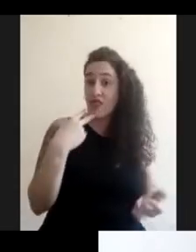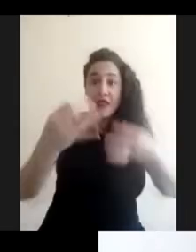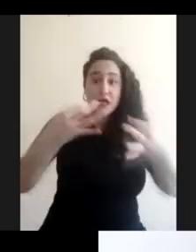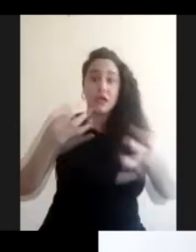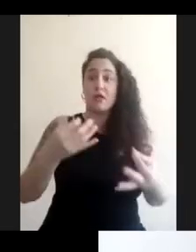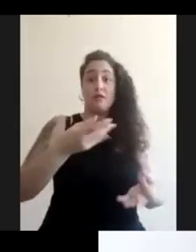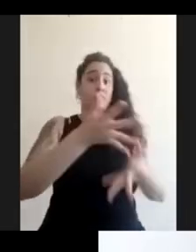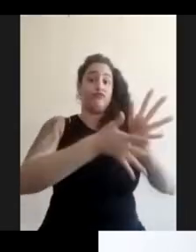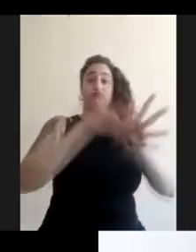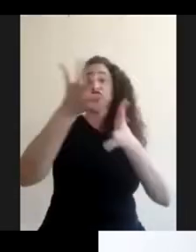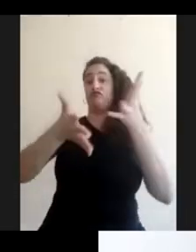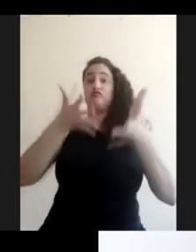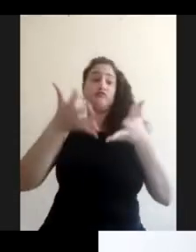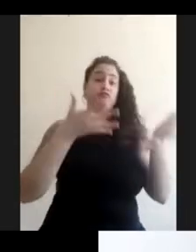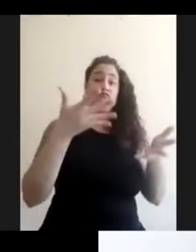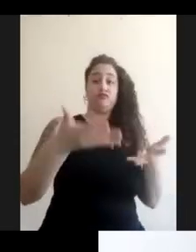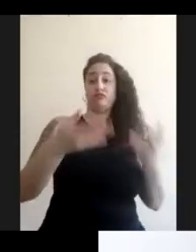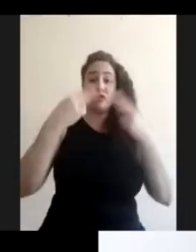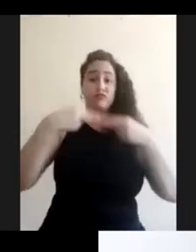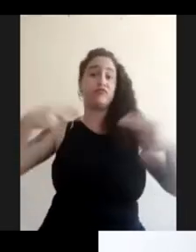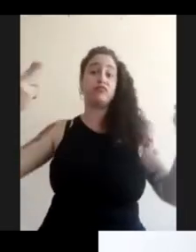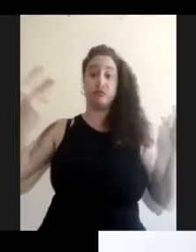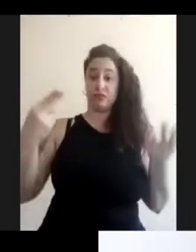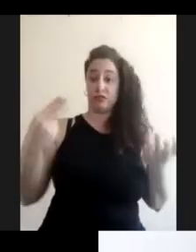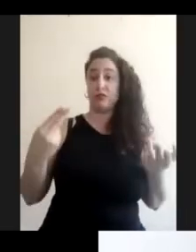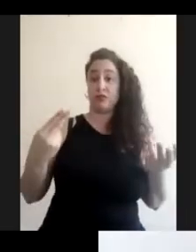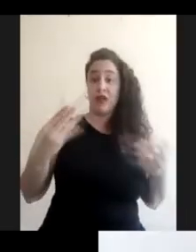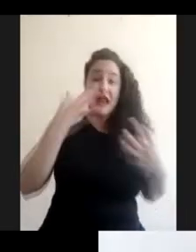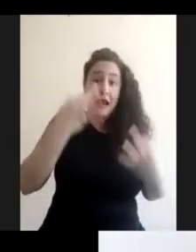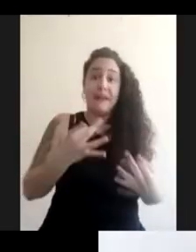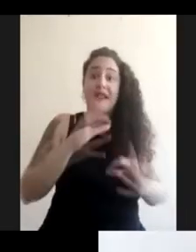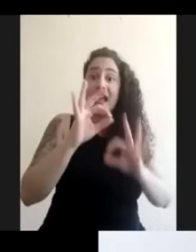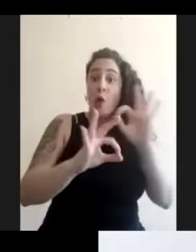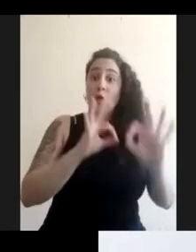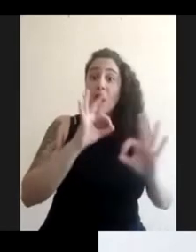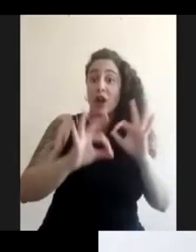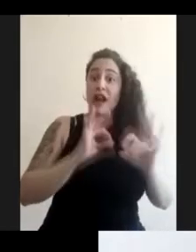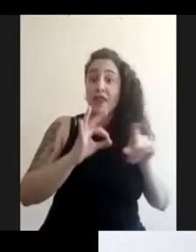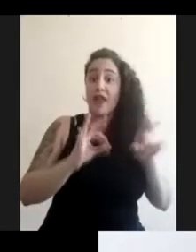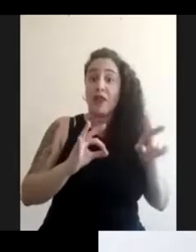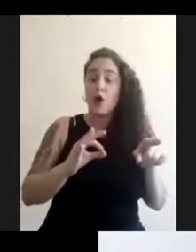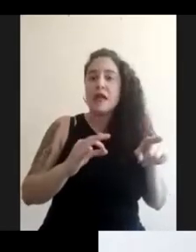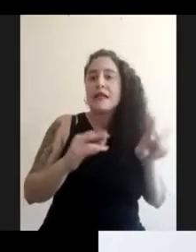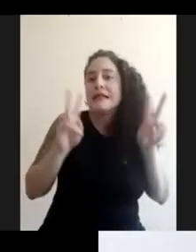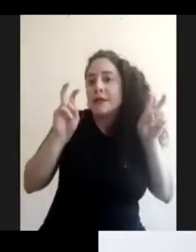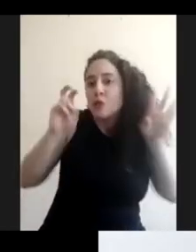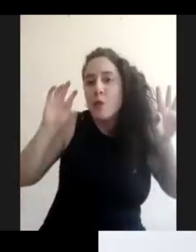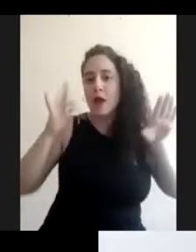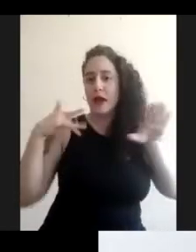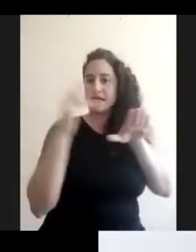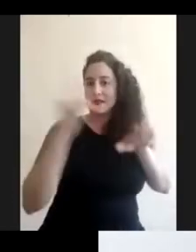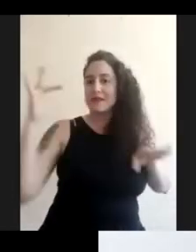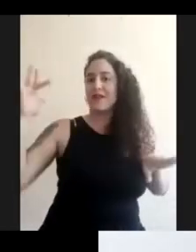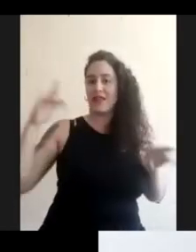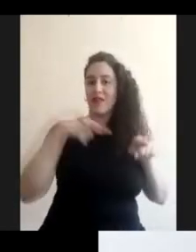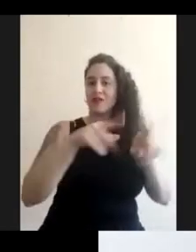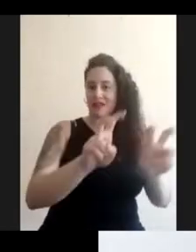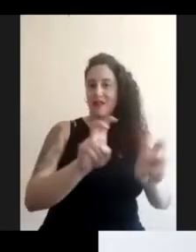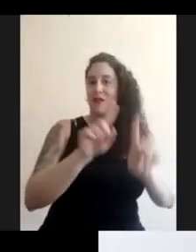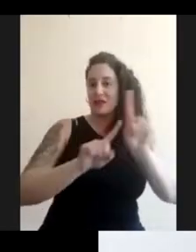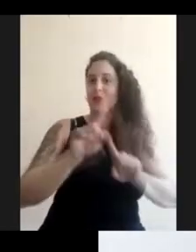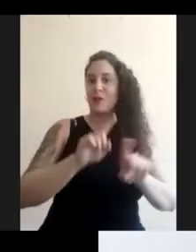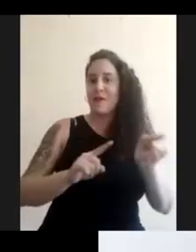ONCE, que es una organización que se supone que tendría que estar muy sensibilizada en todo esto, pues